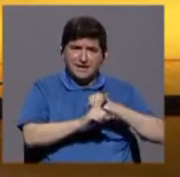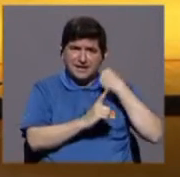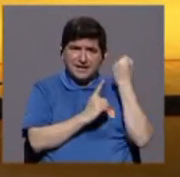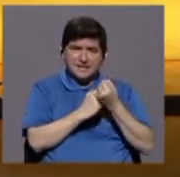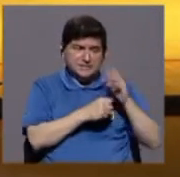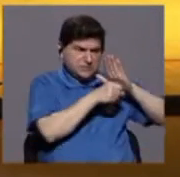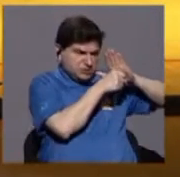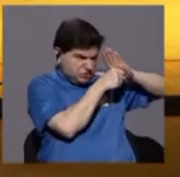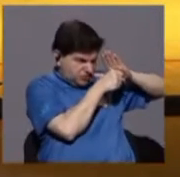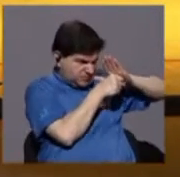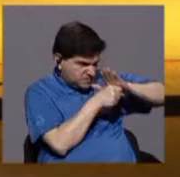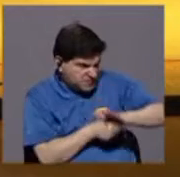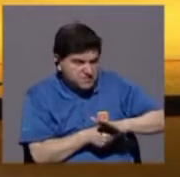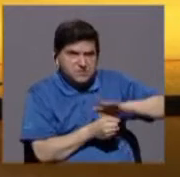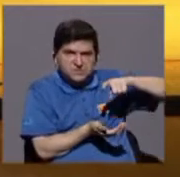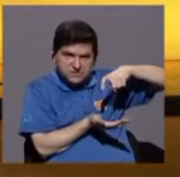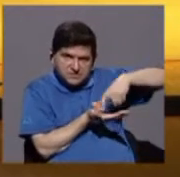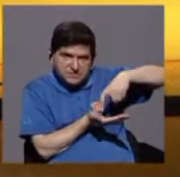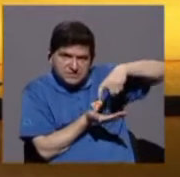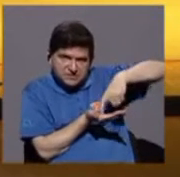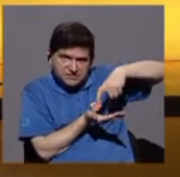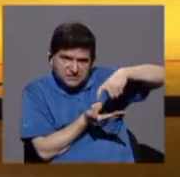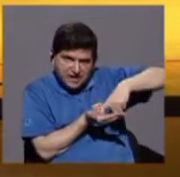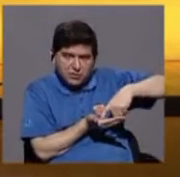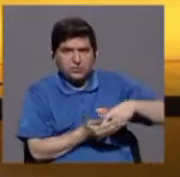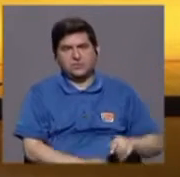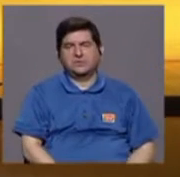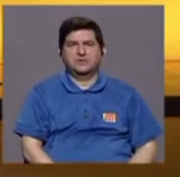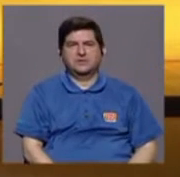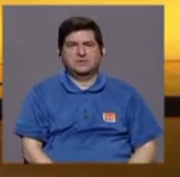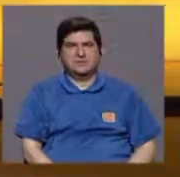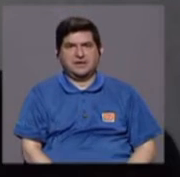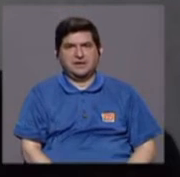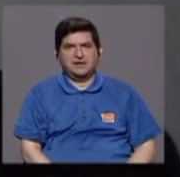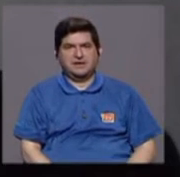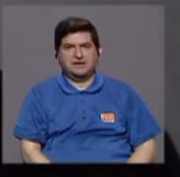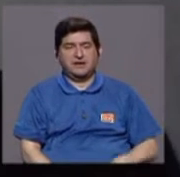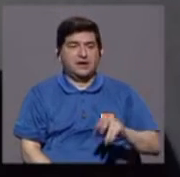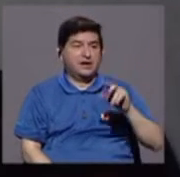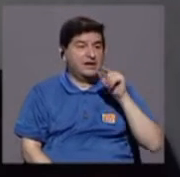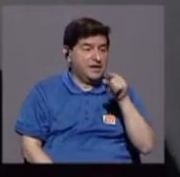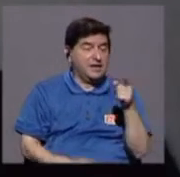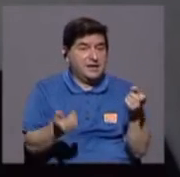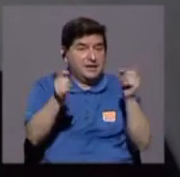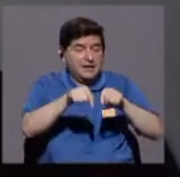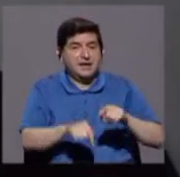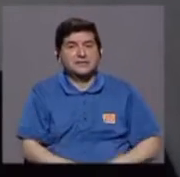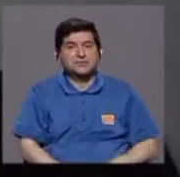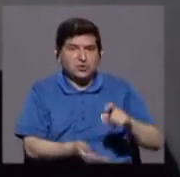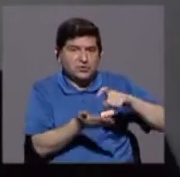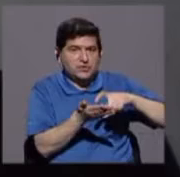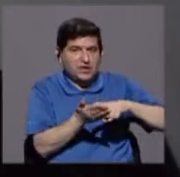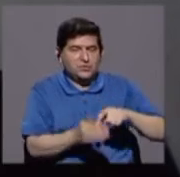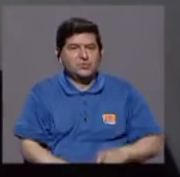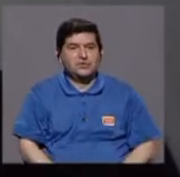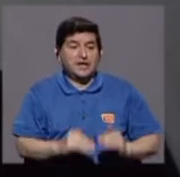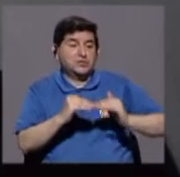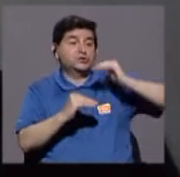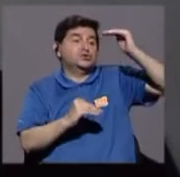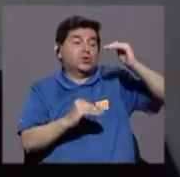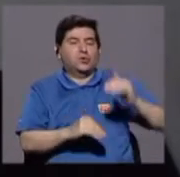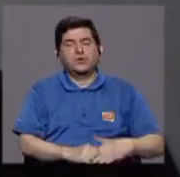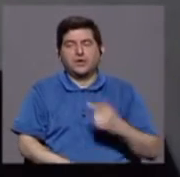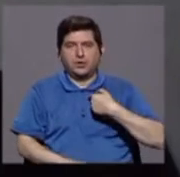la presión de un endeudamiento más allá de lo aceptable. Pero además, cuando